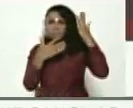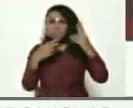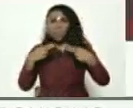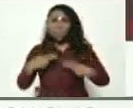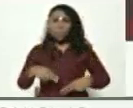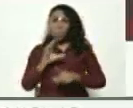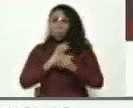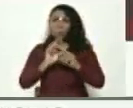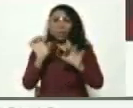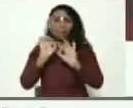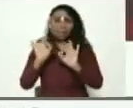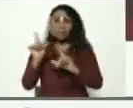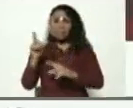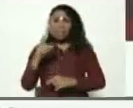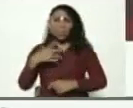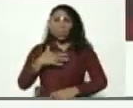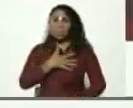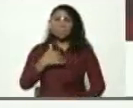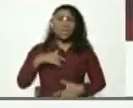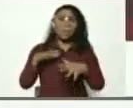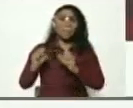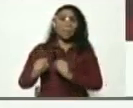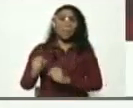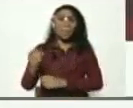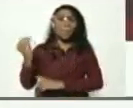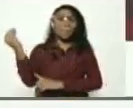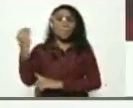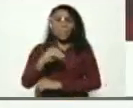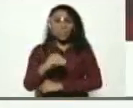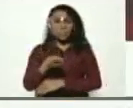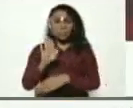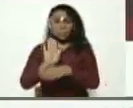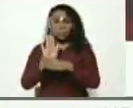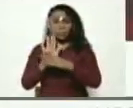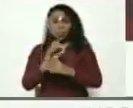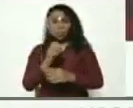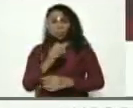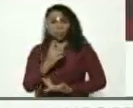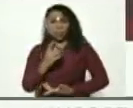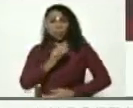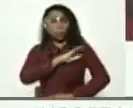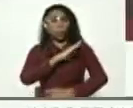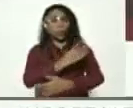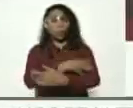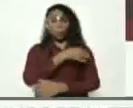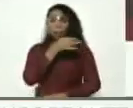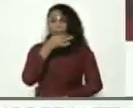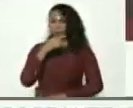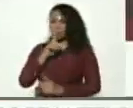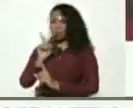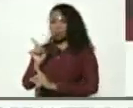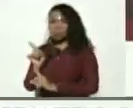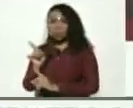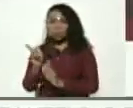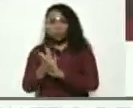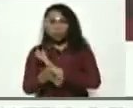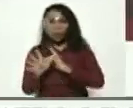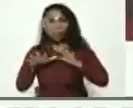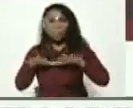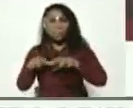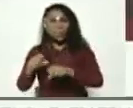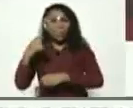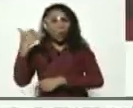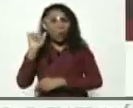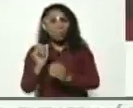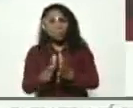a admitir el imperio de los que son más prudentes, poderosos y perfectos que ellos, imperios que le